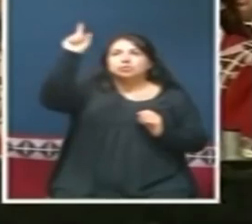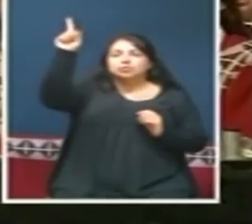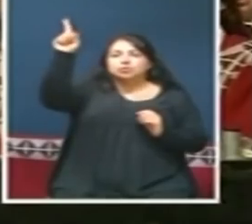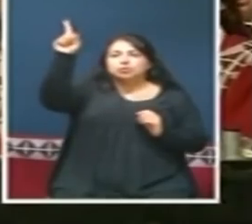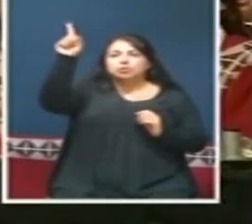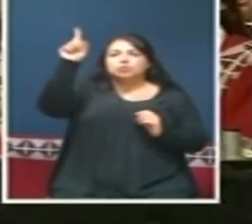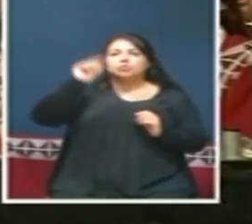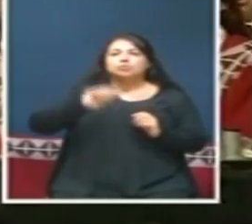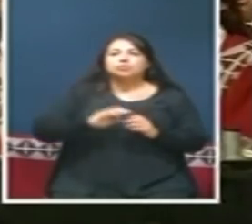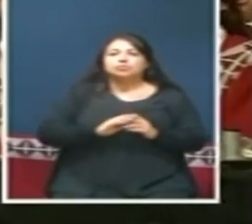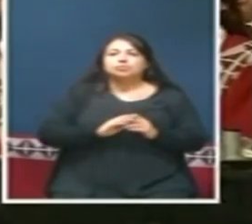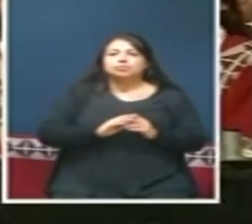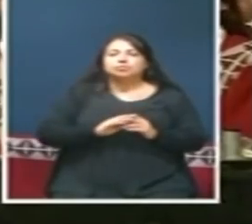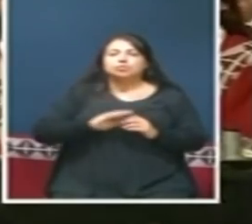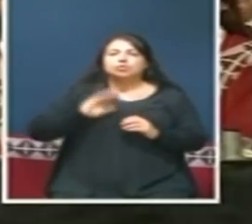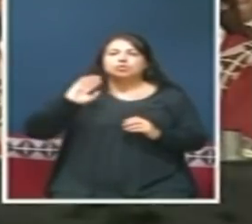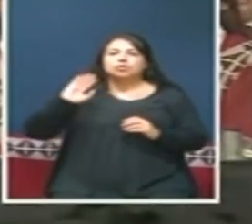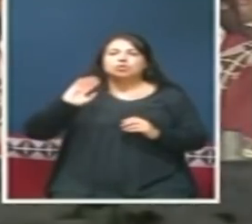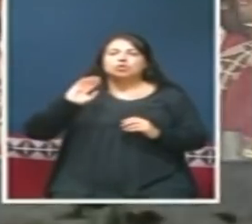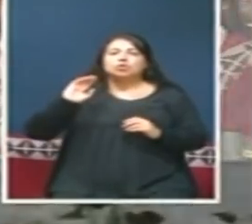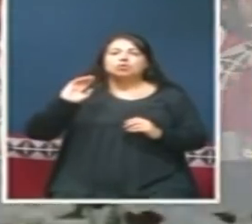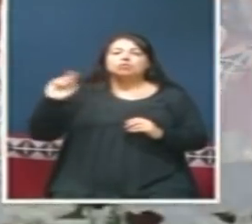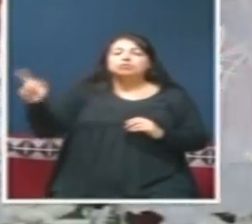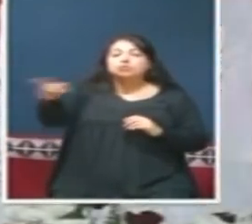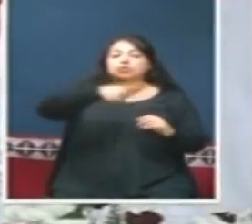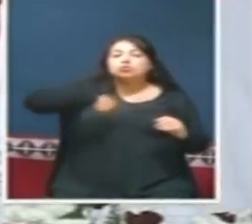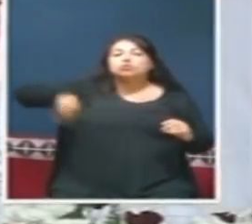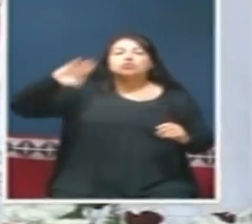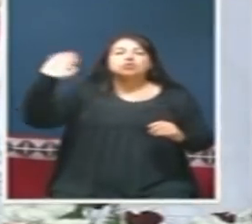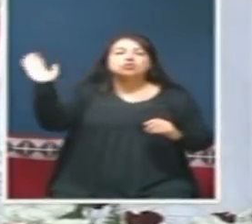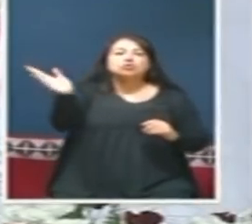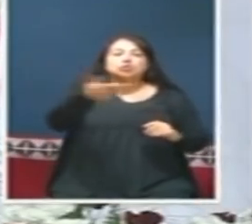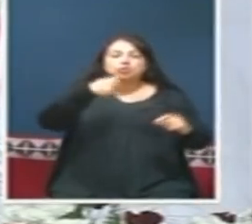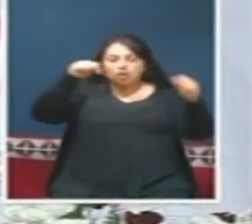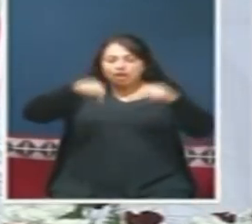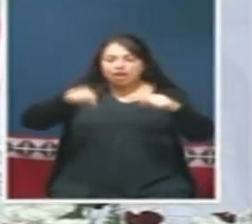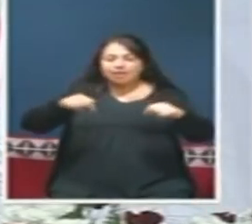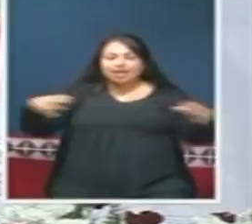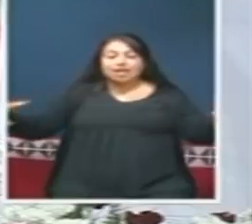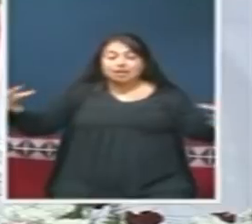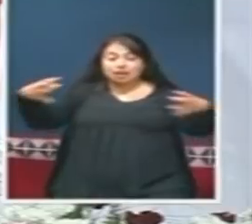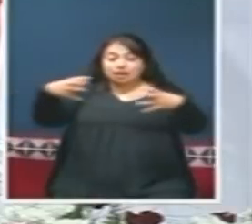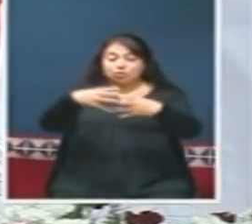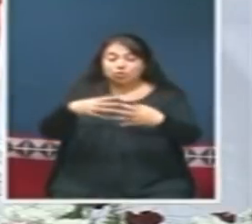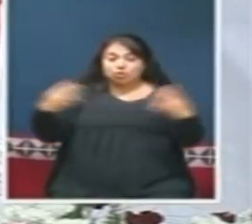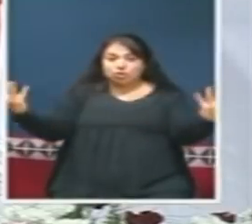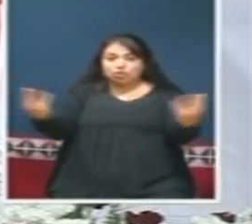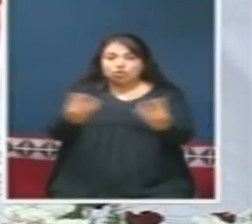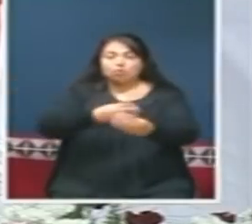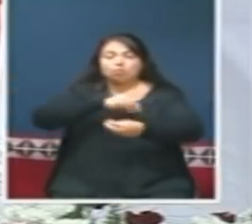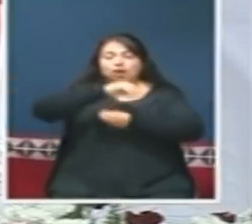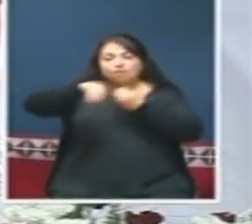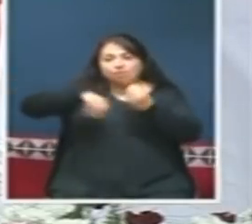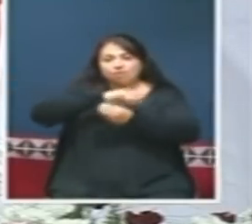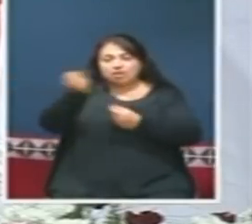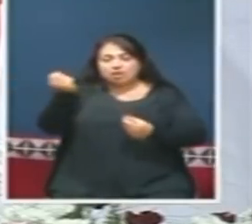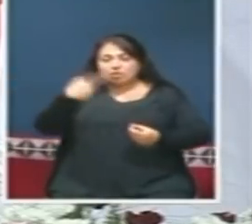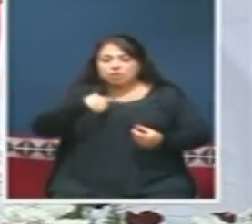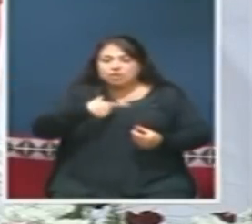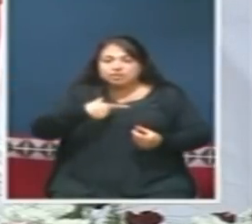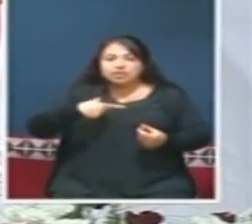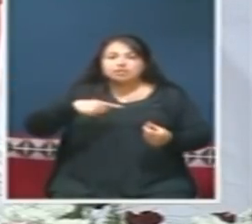pueblo. Por todos nosotros aquí reunidos, por nuestras familias, por